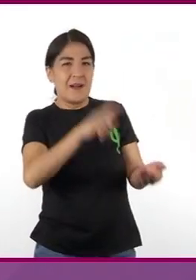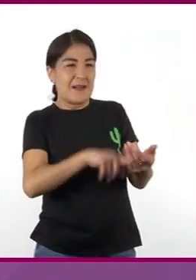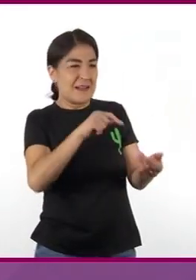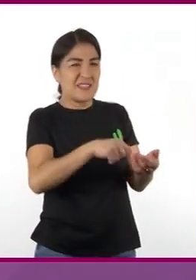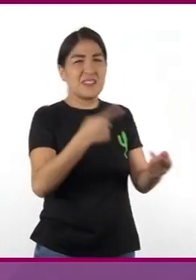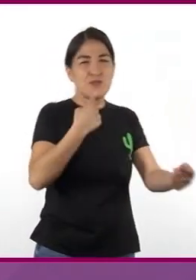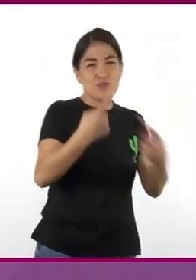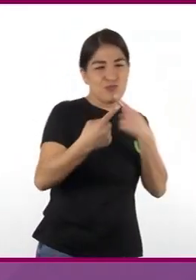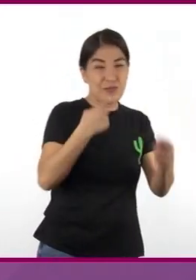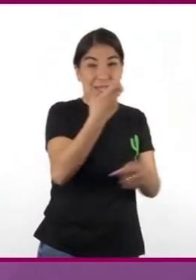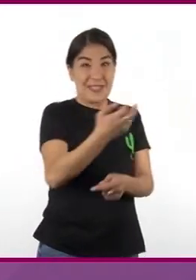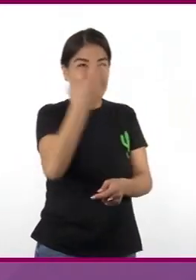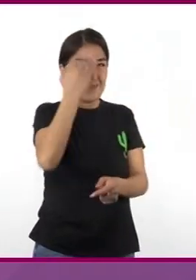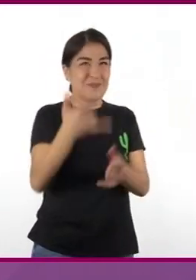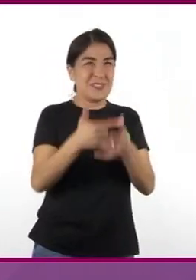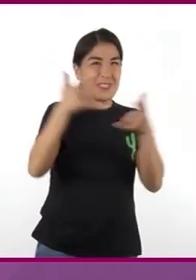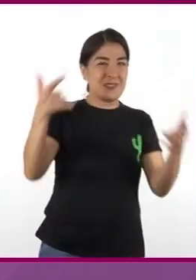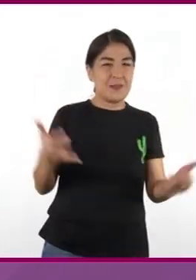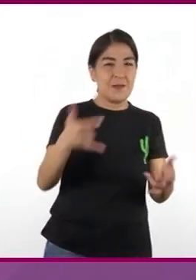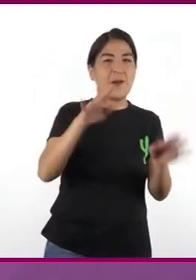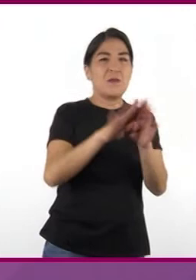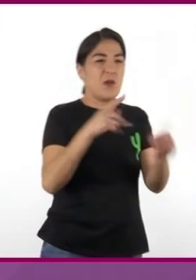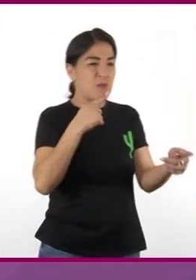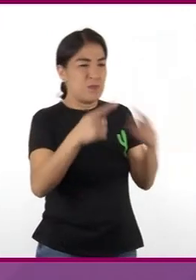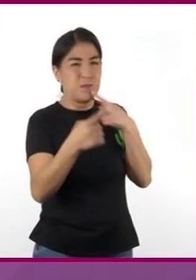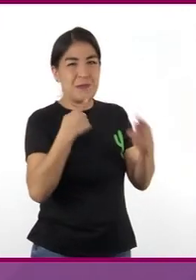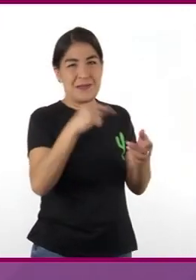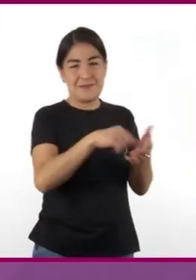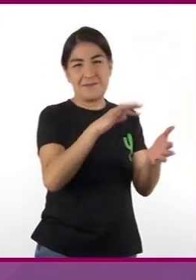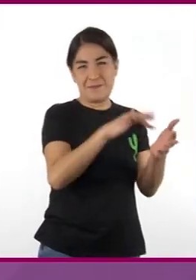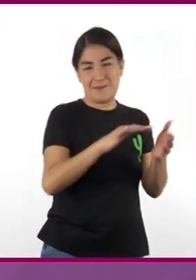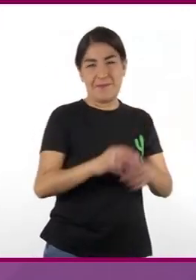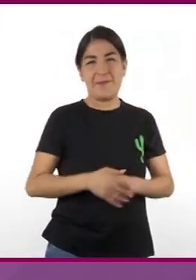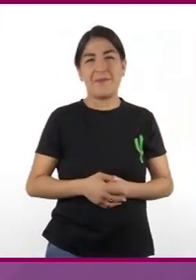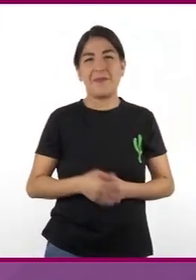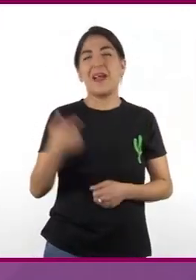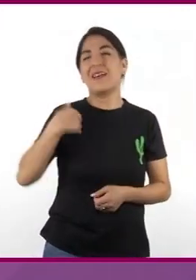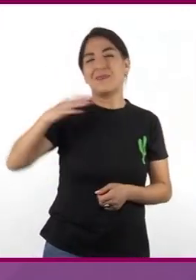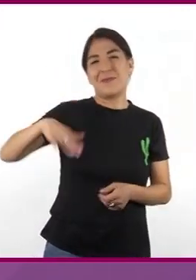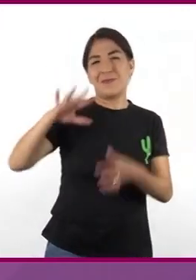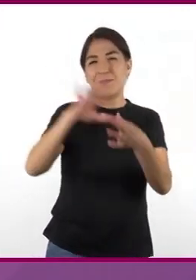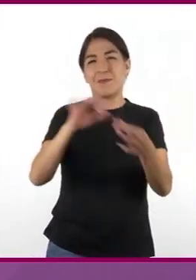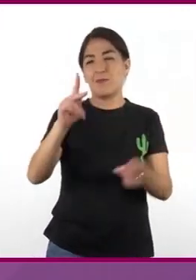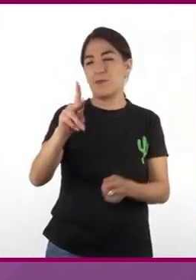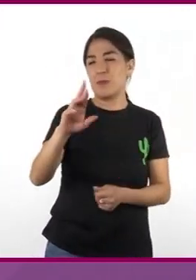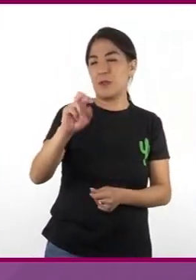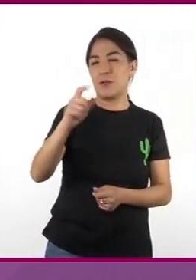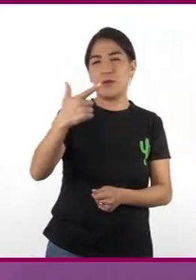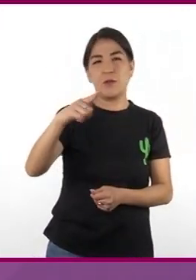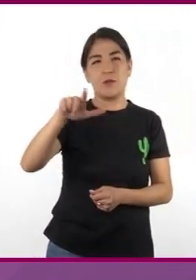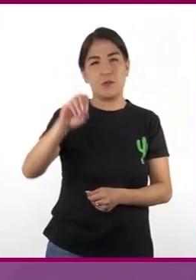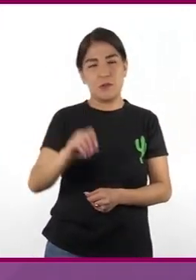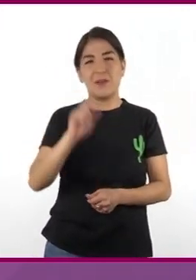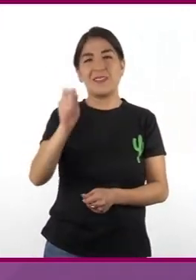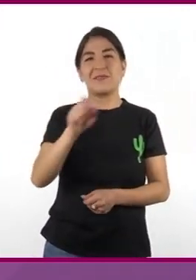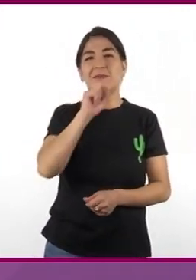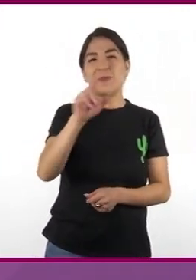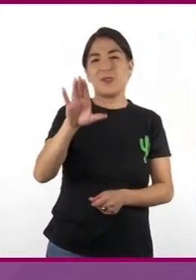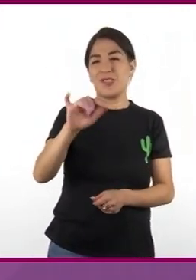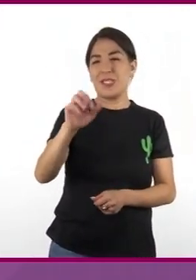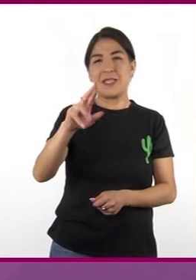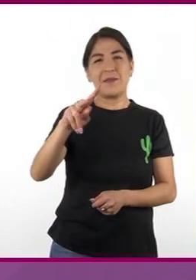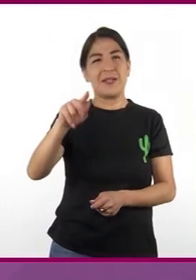disputa. Antes mencionamos el prólogo de Cervantes, que en esencia cumple con todos estos